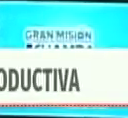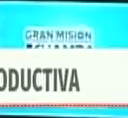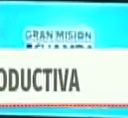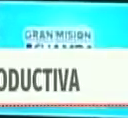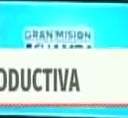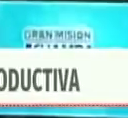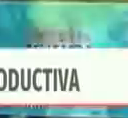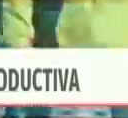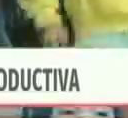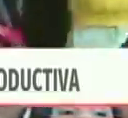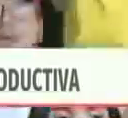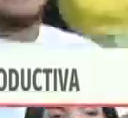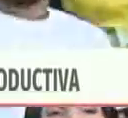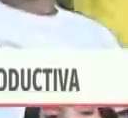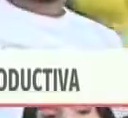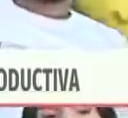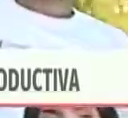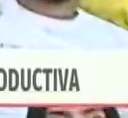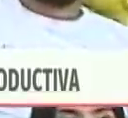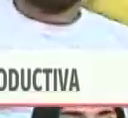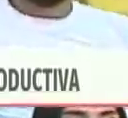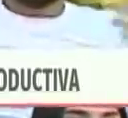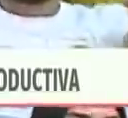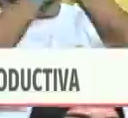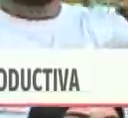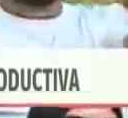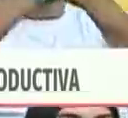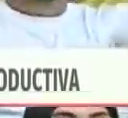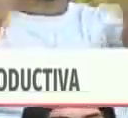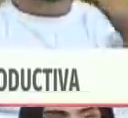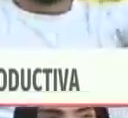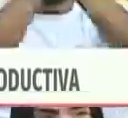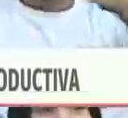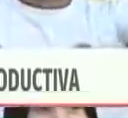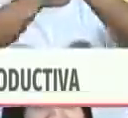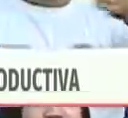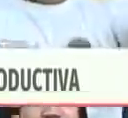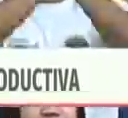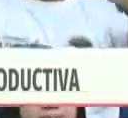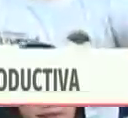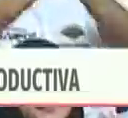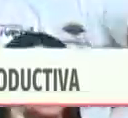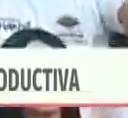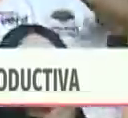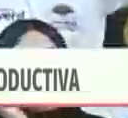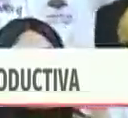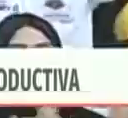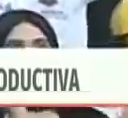Míralos, aquellos allá, míralos. Qué energía, vale, qué fuerza tienen.